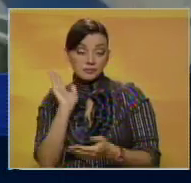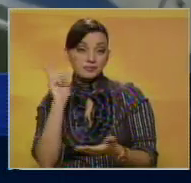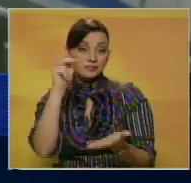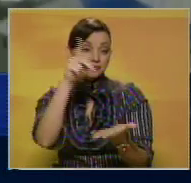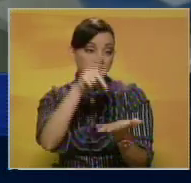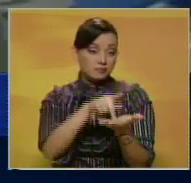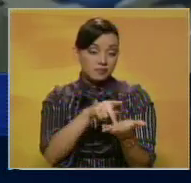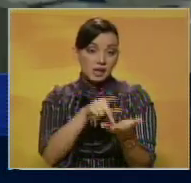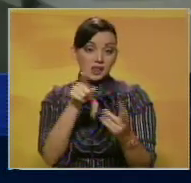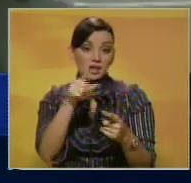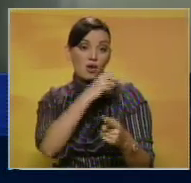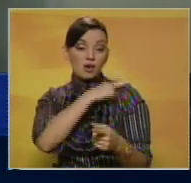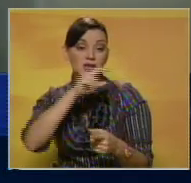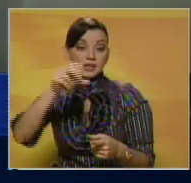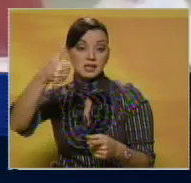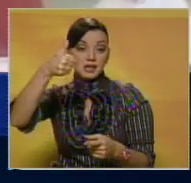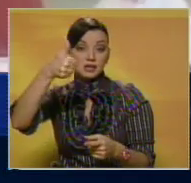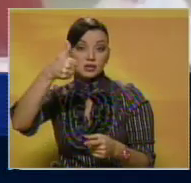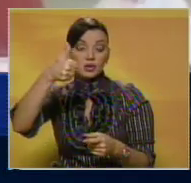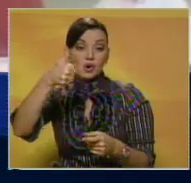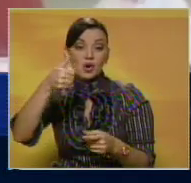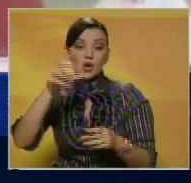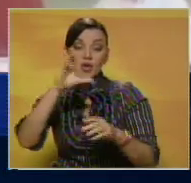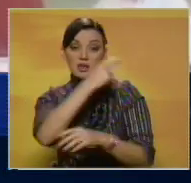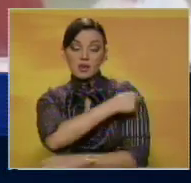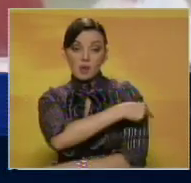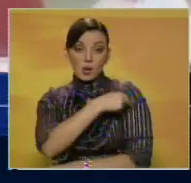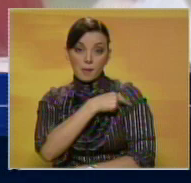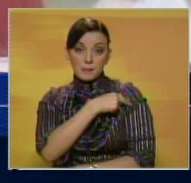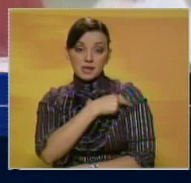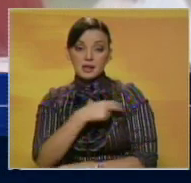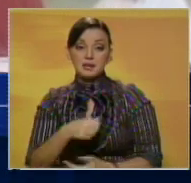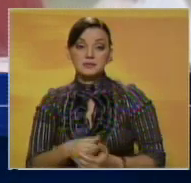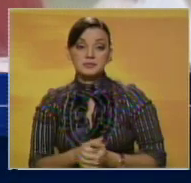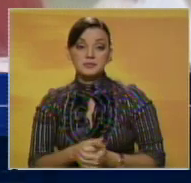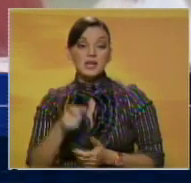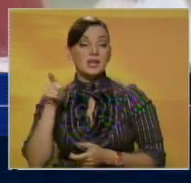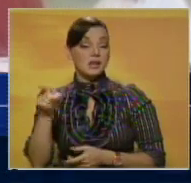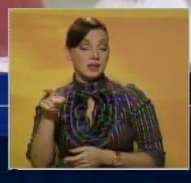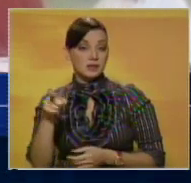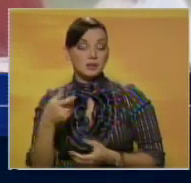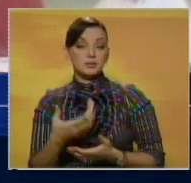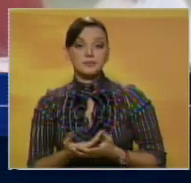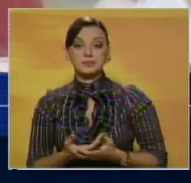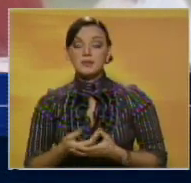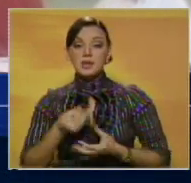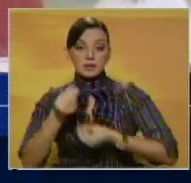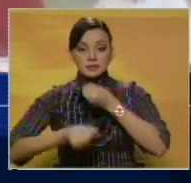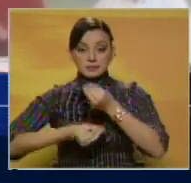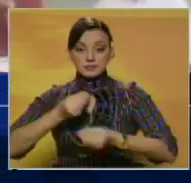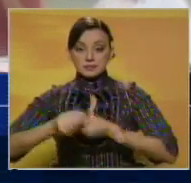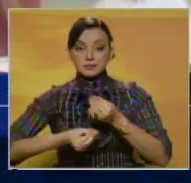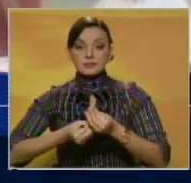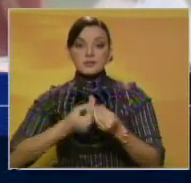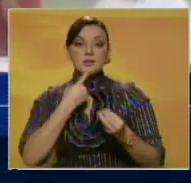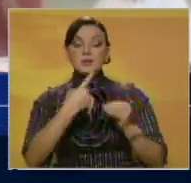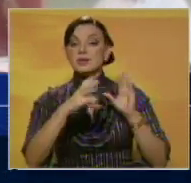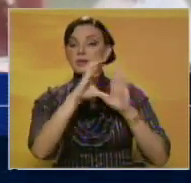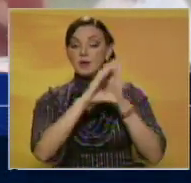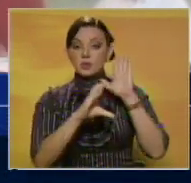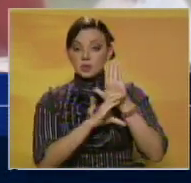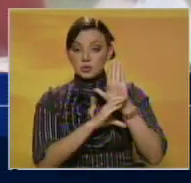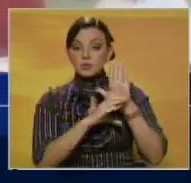la directora del centro de salud. Obra que garantiza un derecho previsto en la